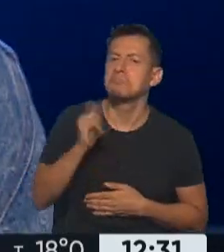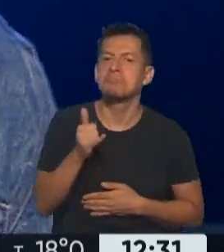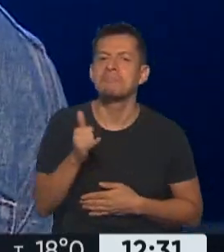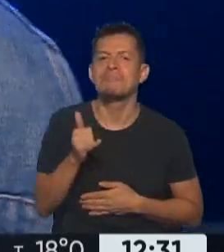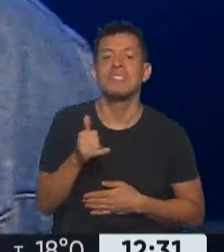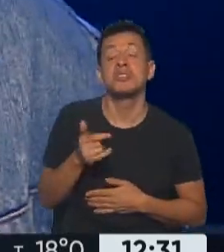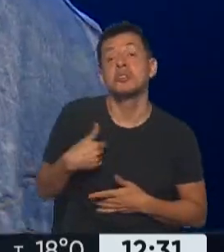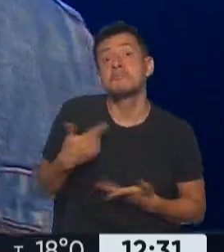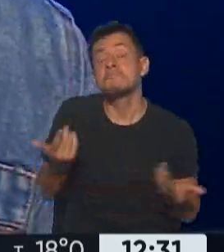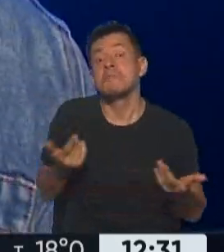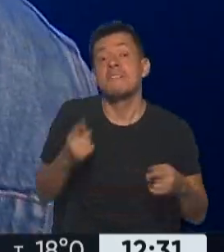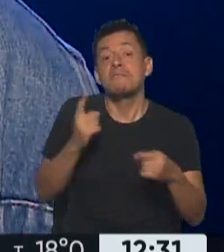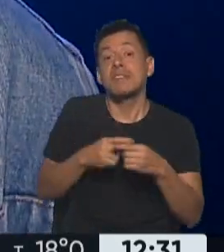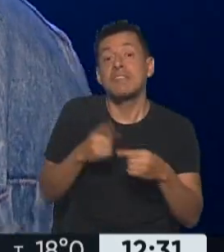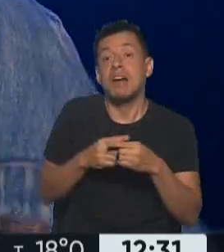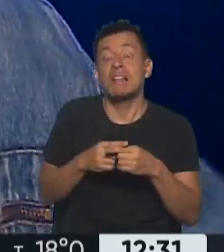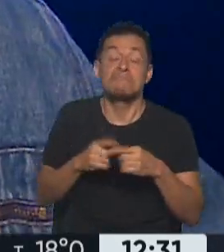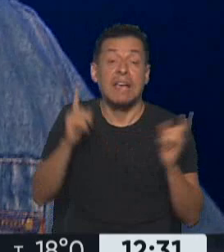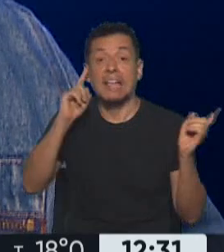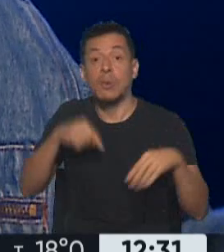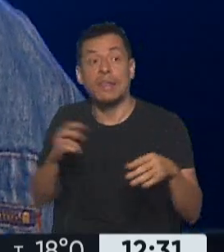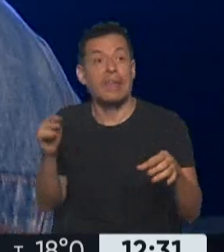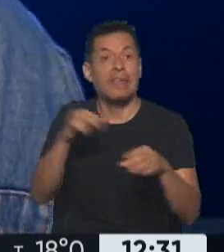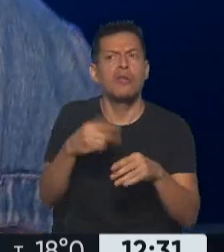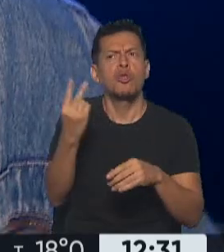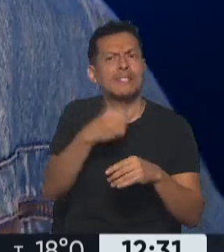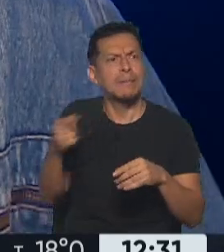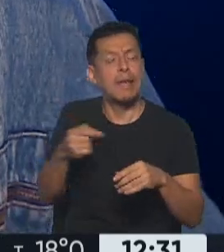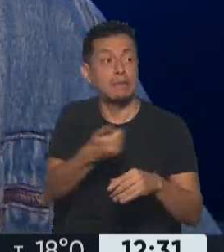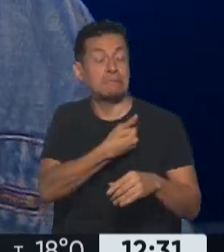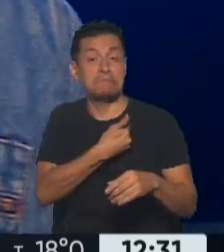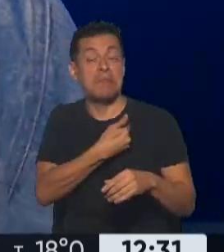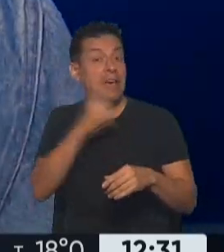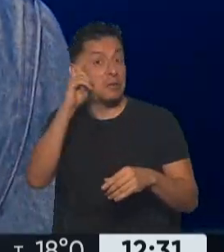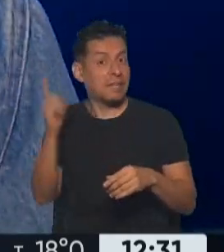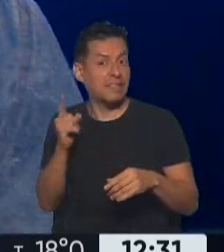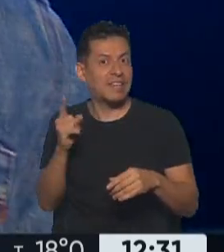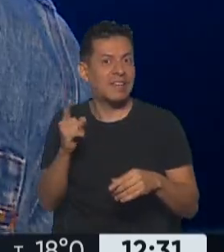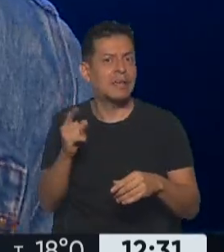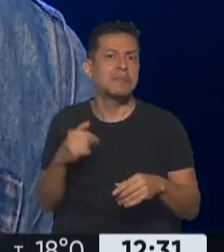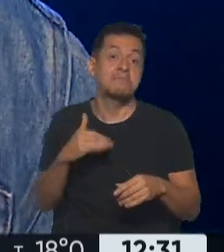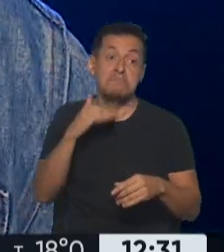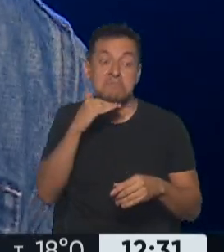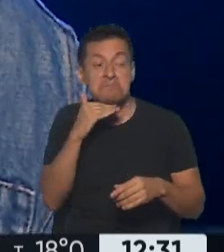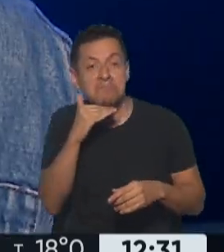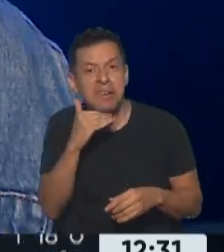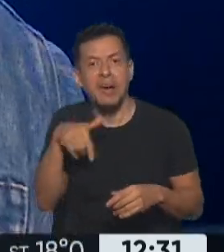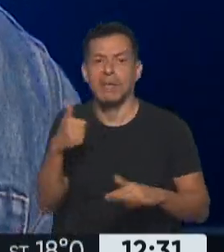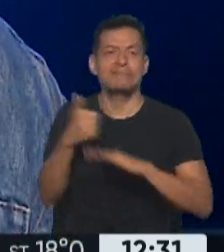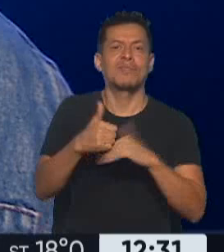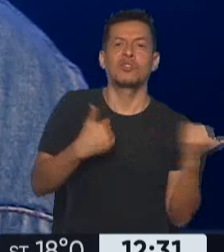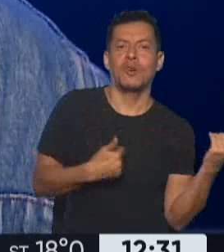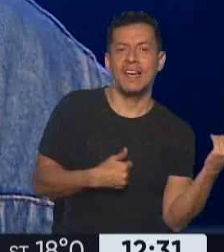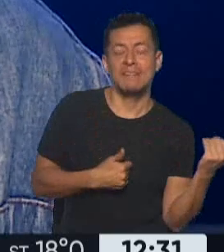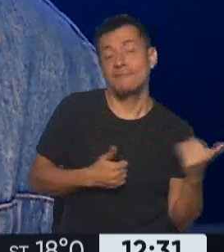medio por la ventana al festival, o sea, hace 2 semanas me enteré, así que primero iba a venir como espectador y ahora vengo a tocar,